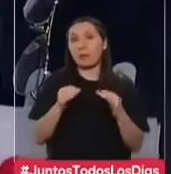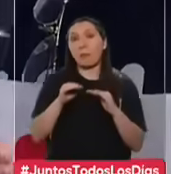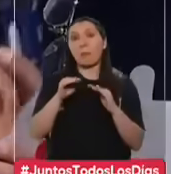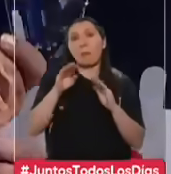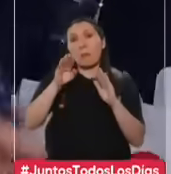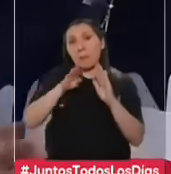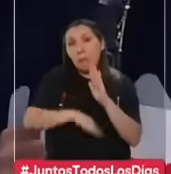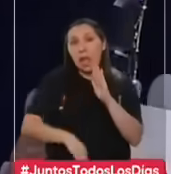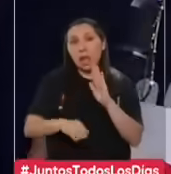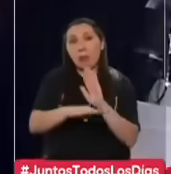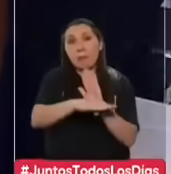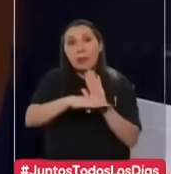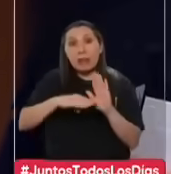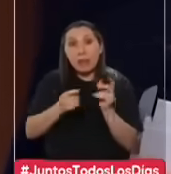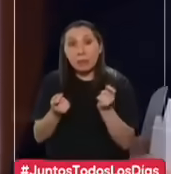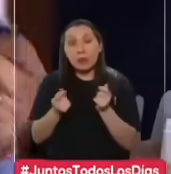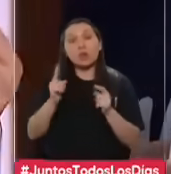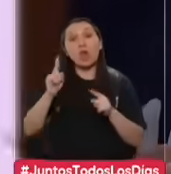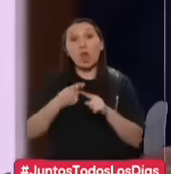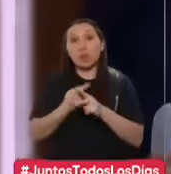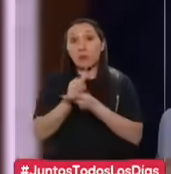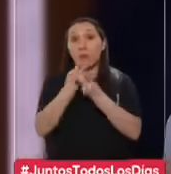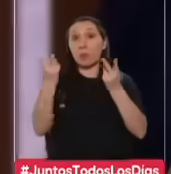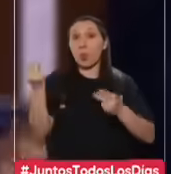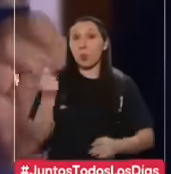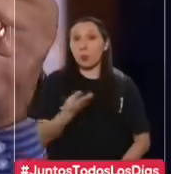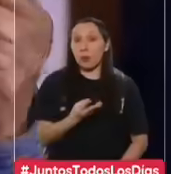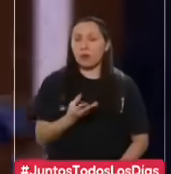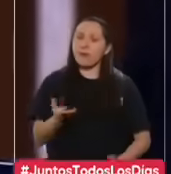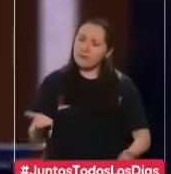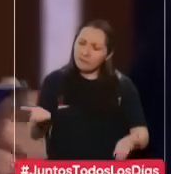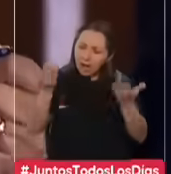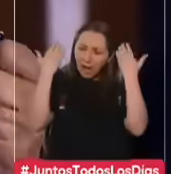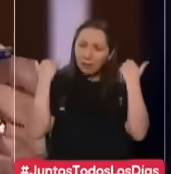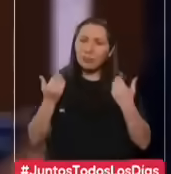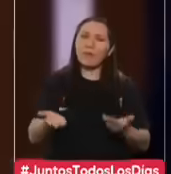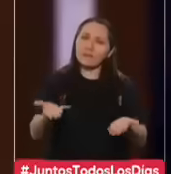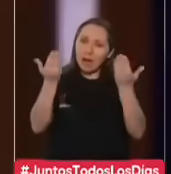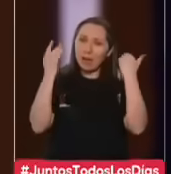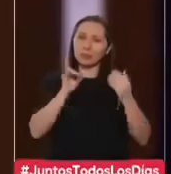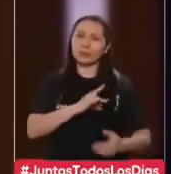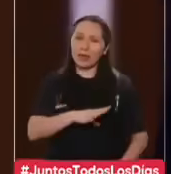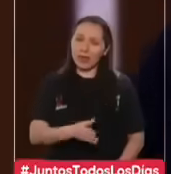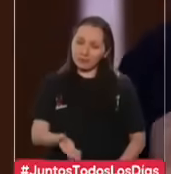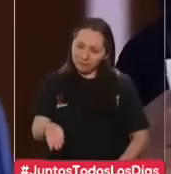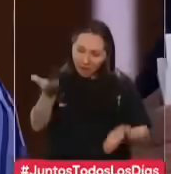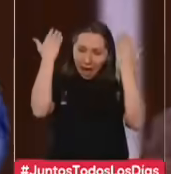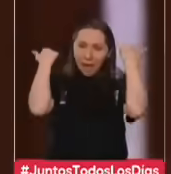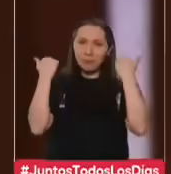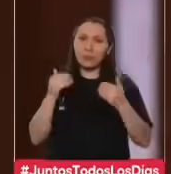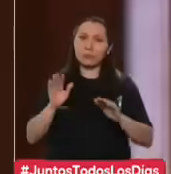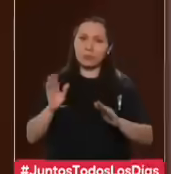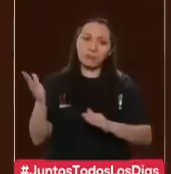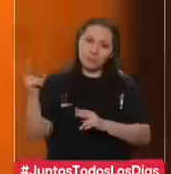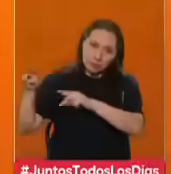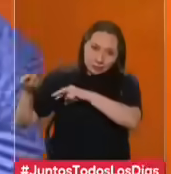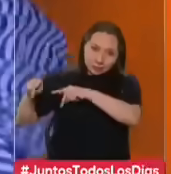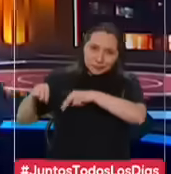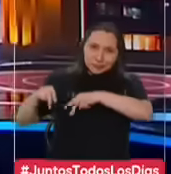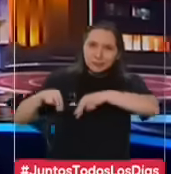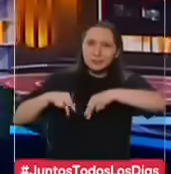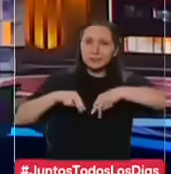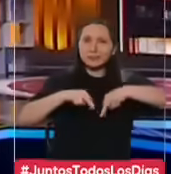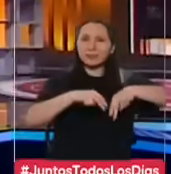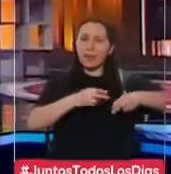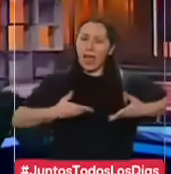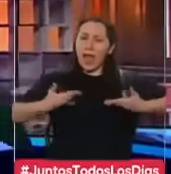de la mitad, aunque tenemos nuevo cómputo. ¡Vamos, chileno! ¡Vamos! ¡Vamos! ¡Vamos! ¡Vamos, don Francisco!